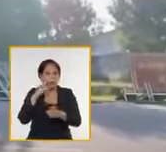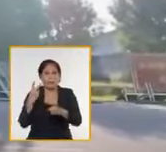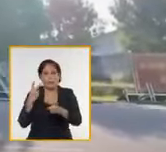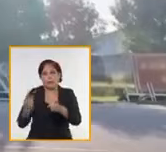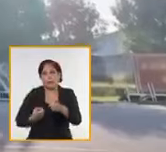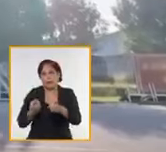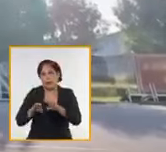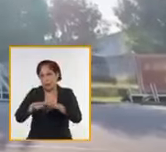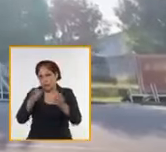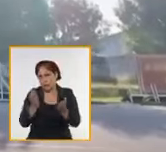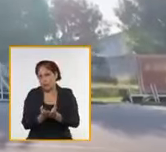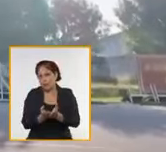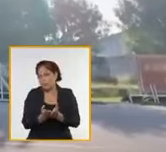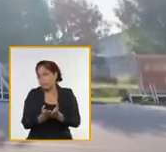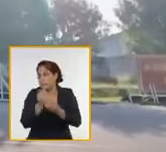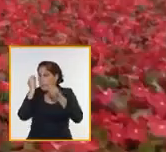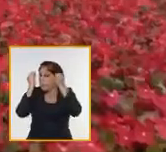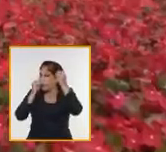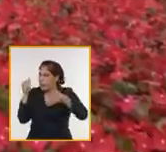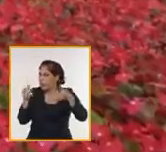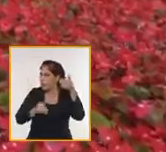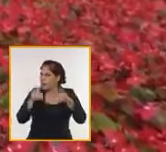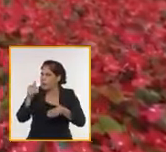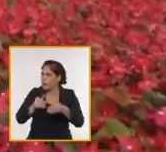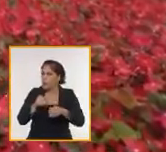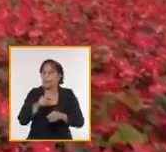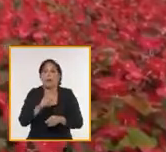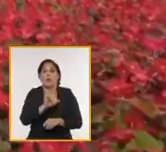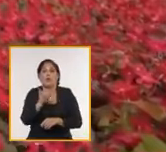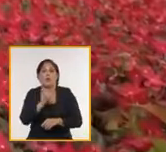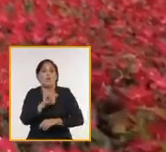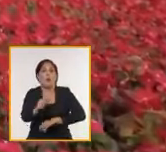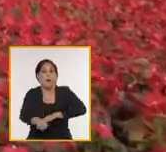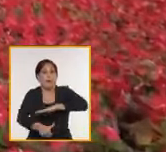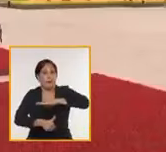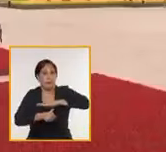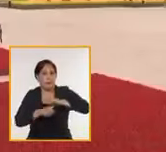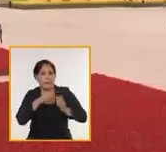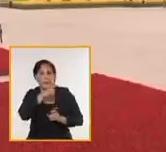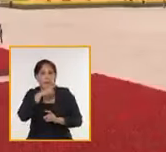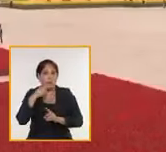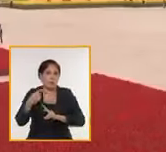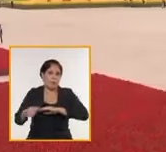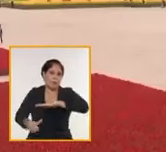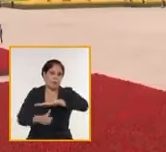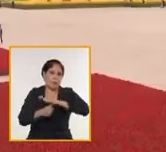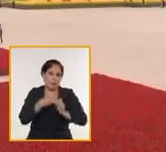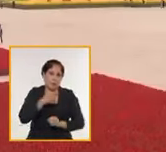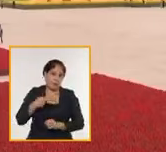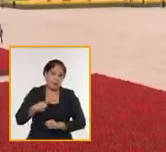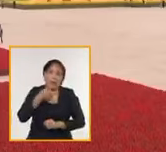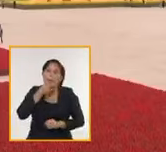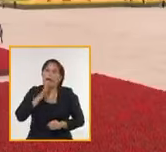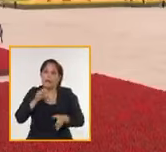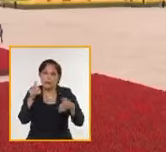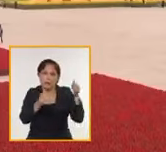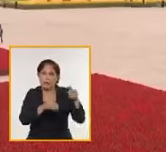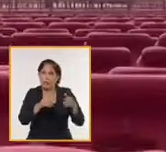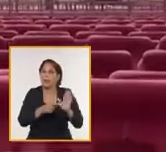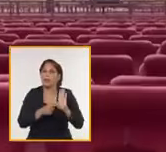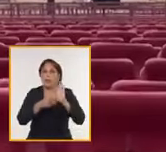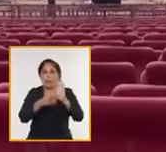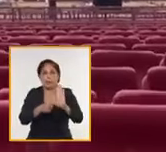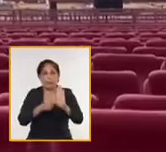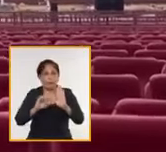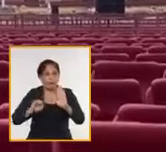Mundial. Se espera que asistan Putin y el líder norcoreano Kim Jong-un, en lo que parece otra demostración de